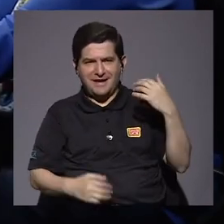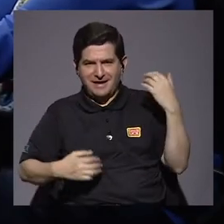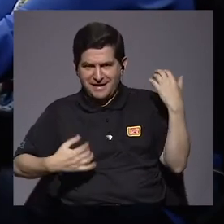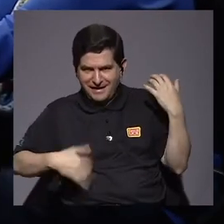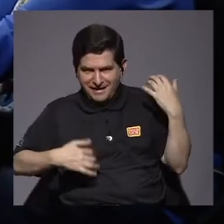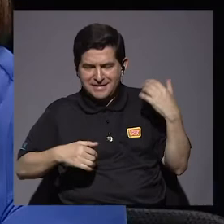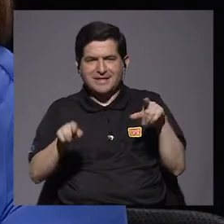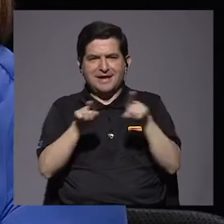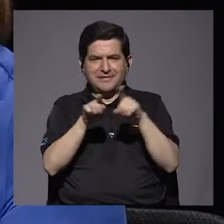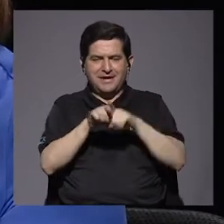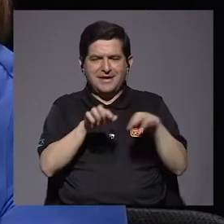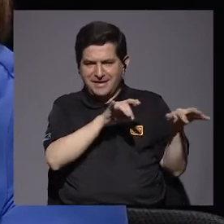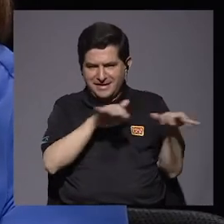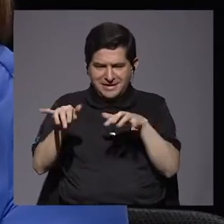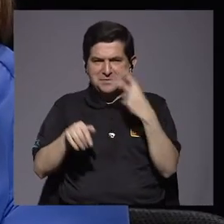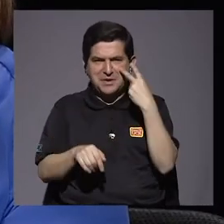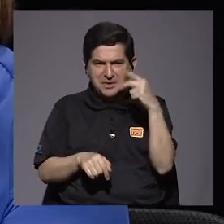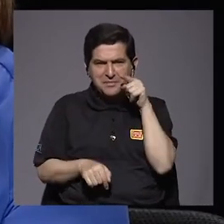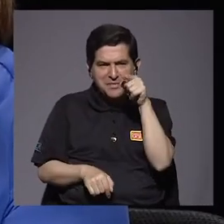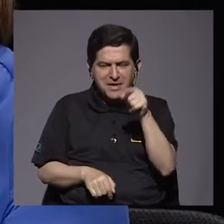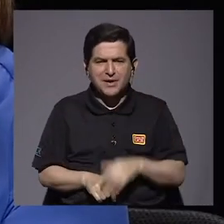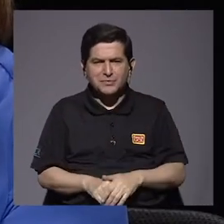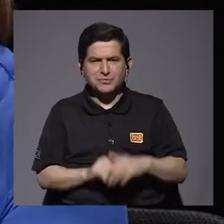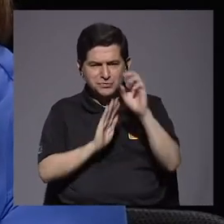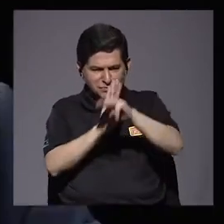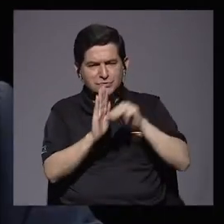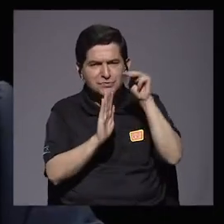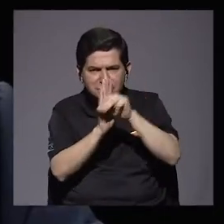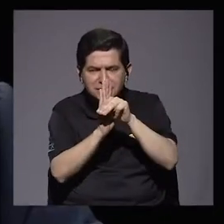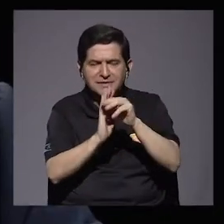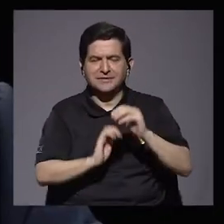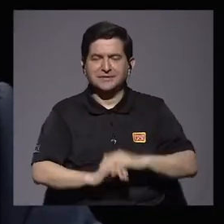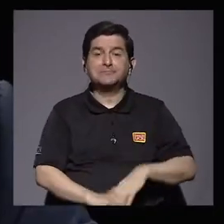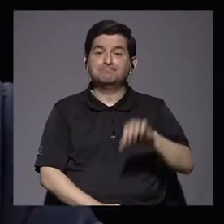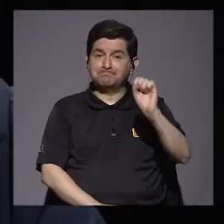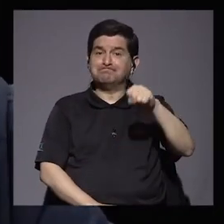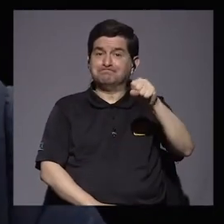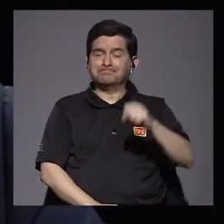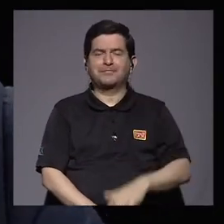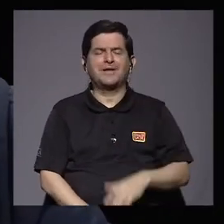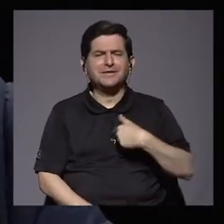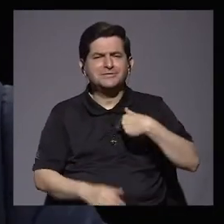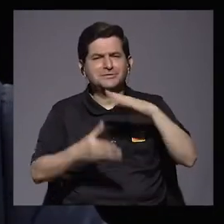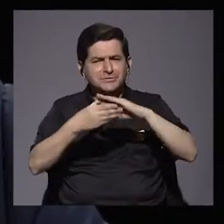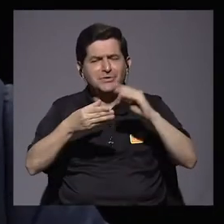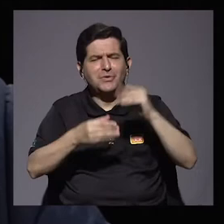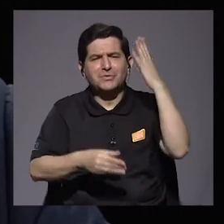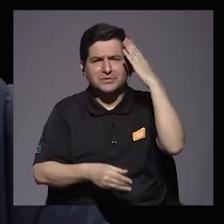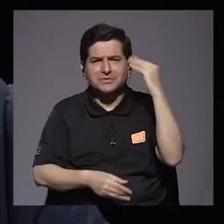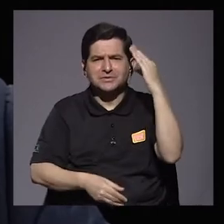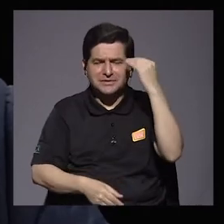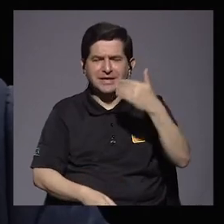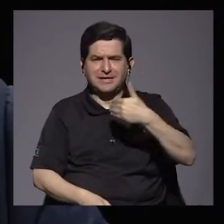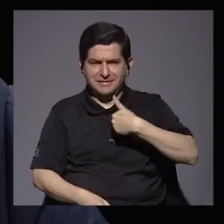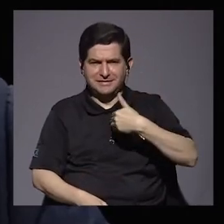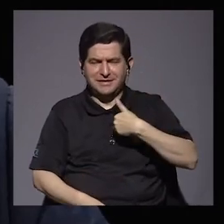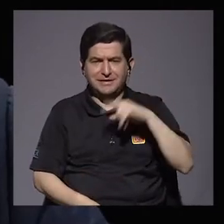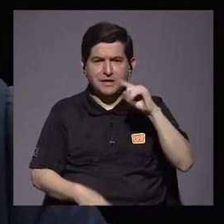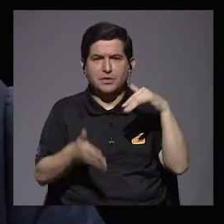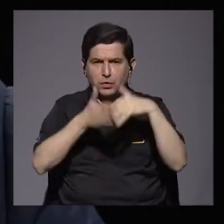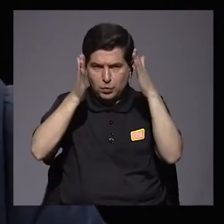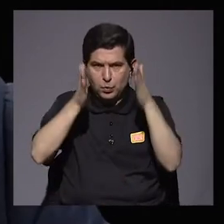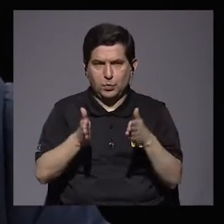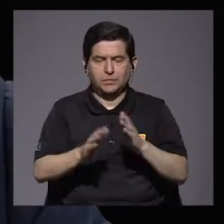pasiones también, ¿sí? Le veía en su currículum. ¿Sí? Doña Inés, le voy a contar una experiencia que recientemente tuve con un